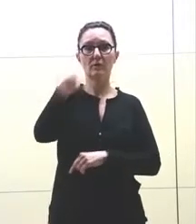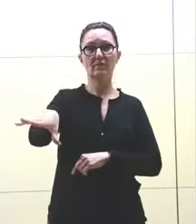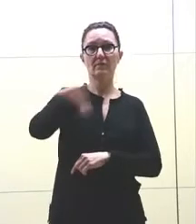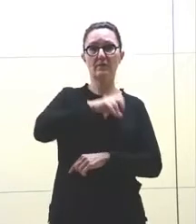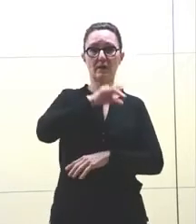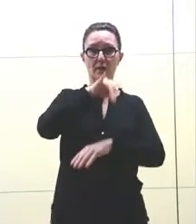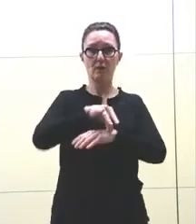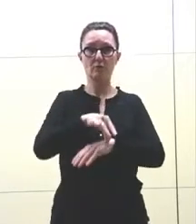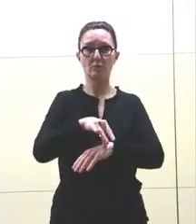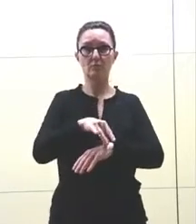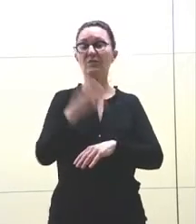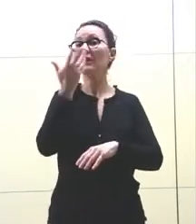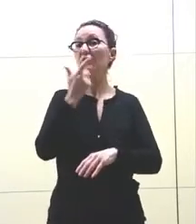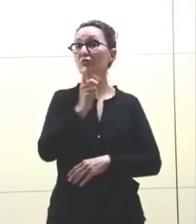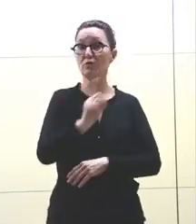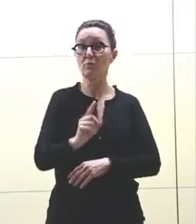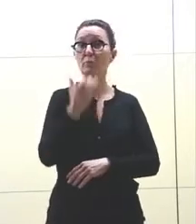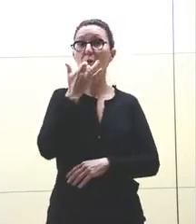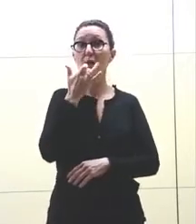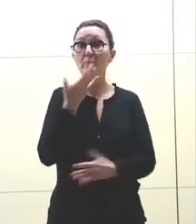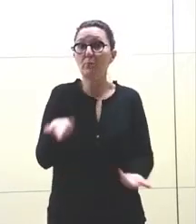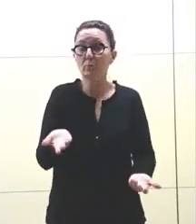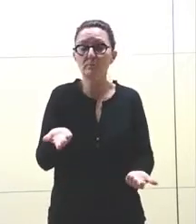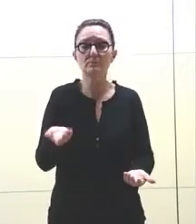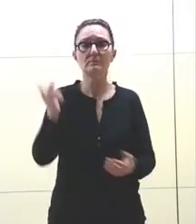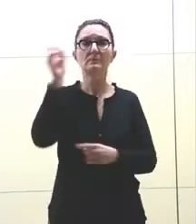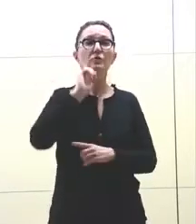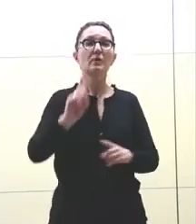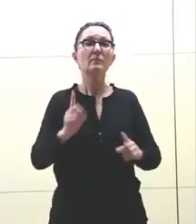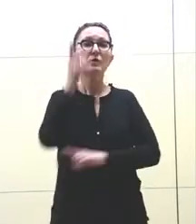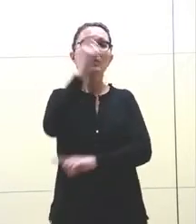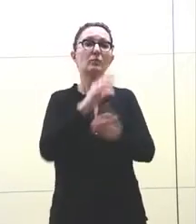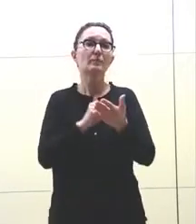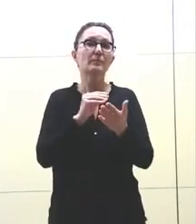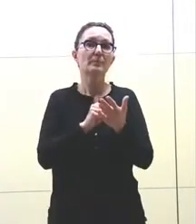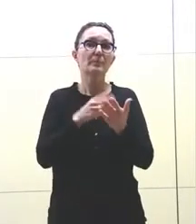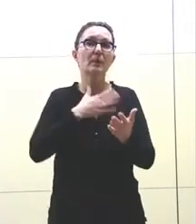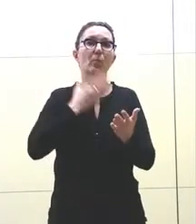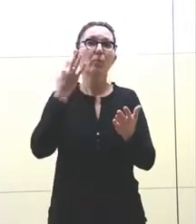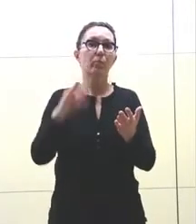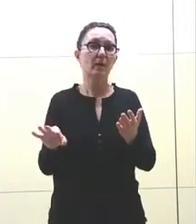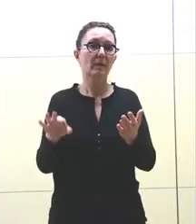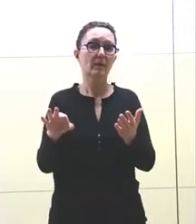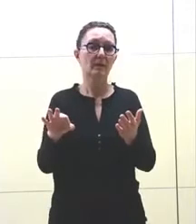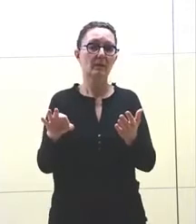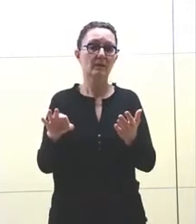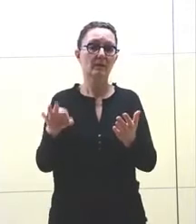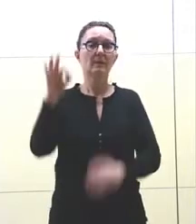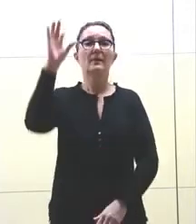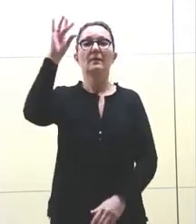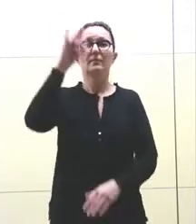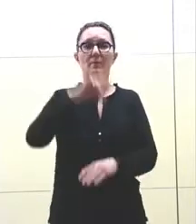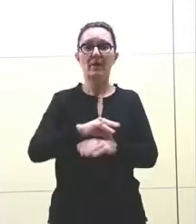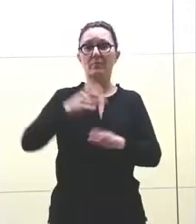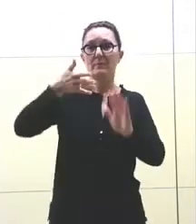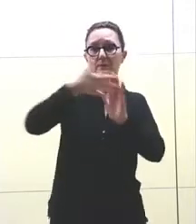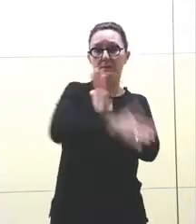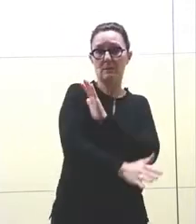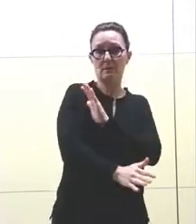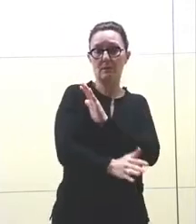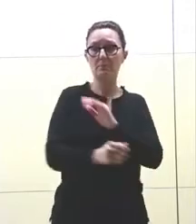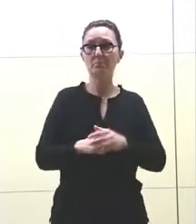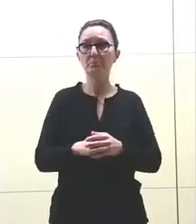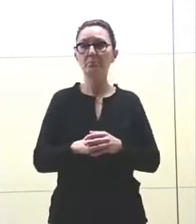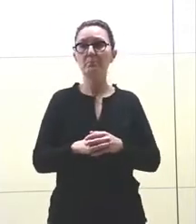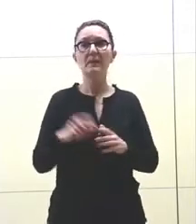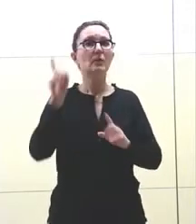ejemplo, no sabemos si puede en algunos casos ocasionar enfermedad persistente. También desconocemos